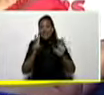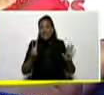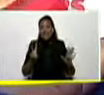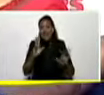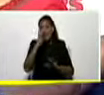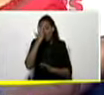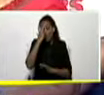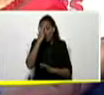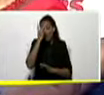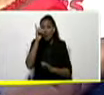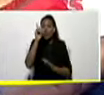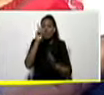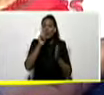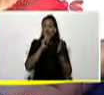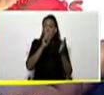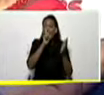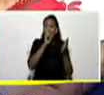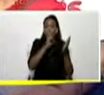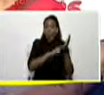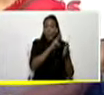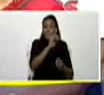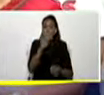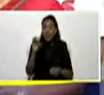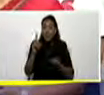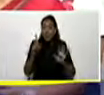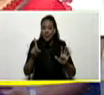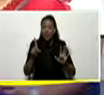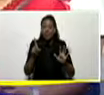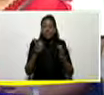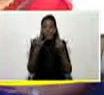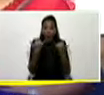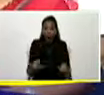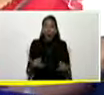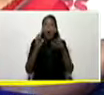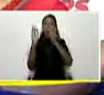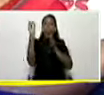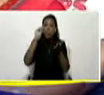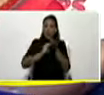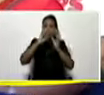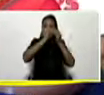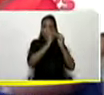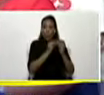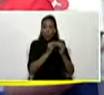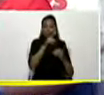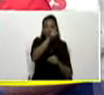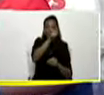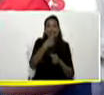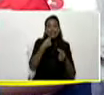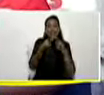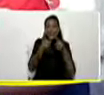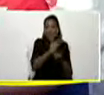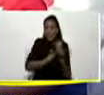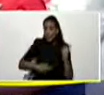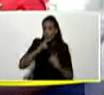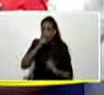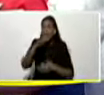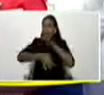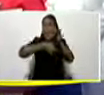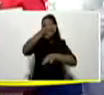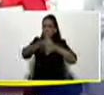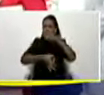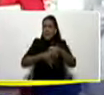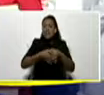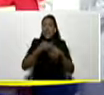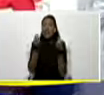integridad territorial, para la construcción de un nuevo Estado y para resolver los problemas del pueblo. Esto lo descubrí yo con el